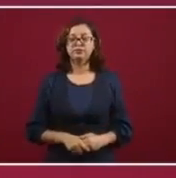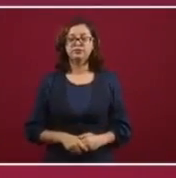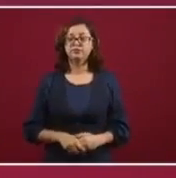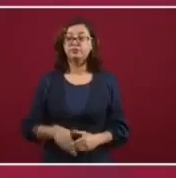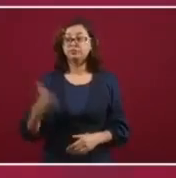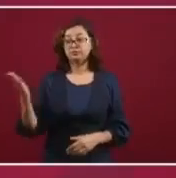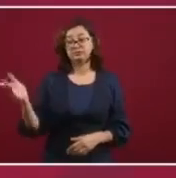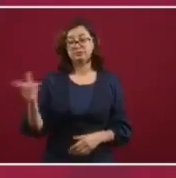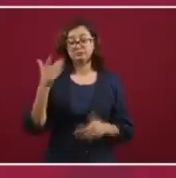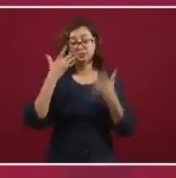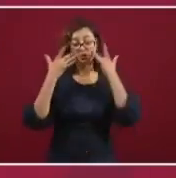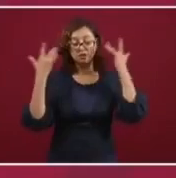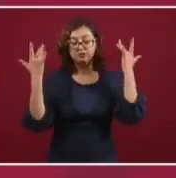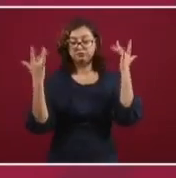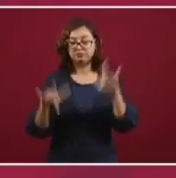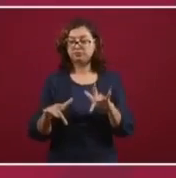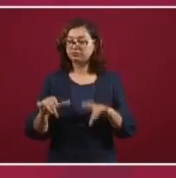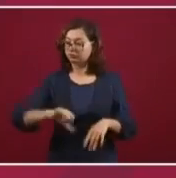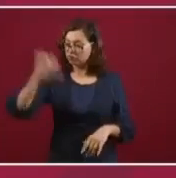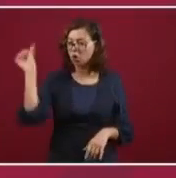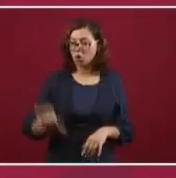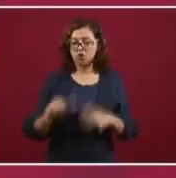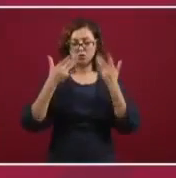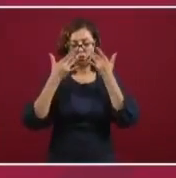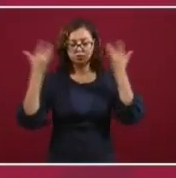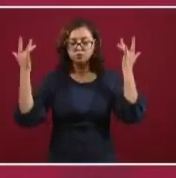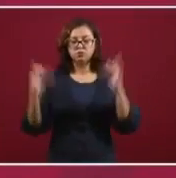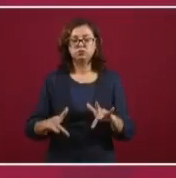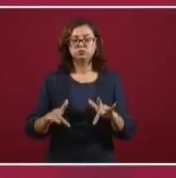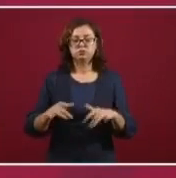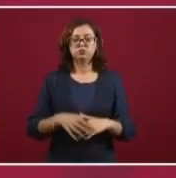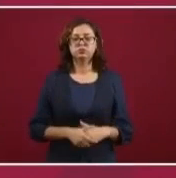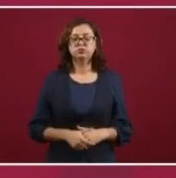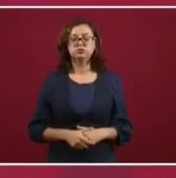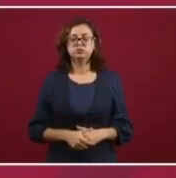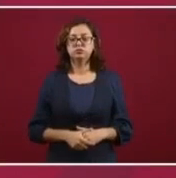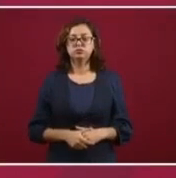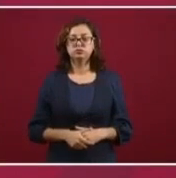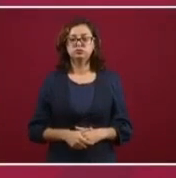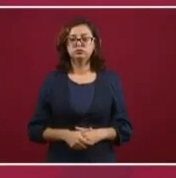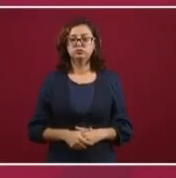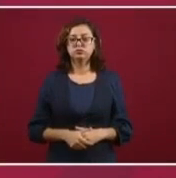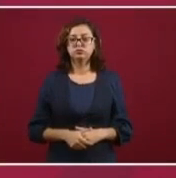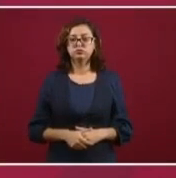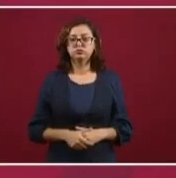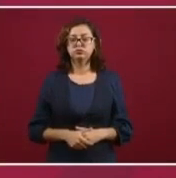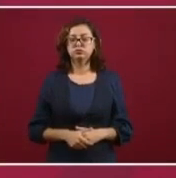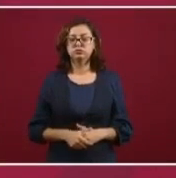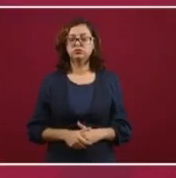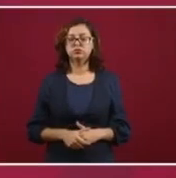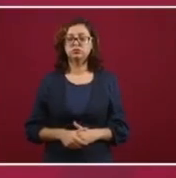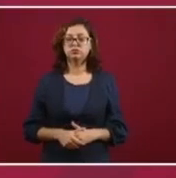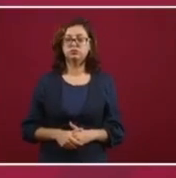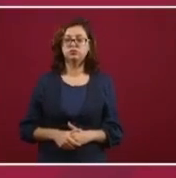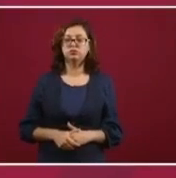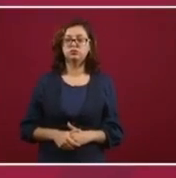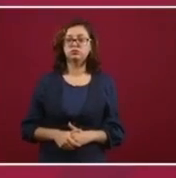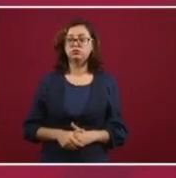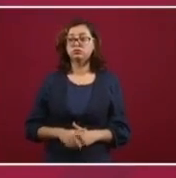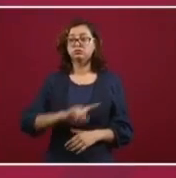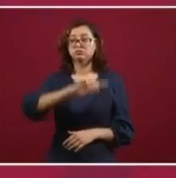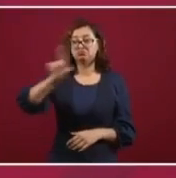Pedirle su renuncia de inmediato y ponerlo a